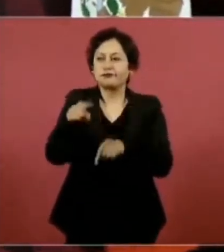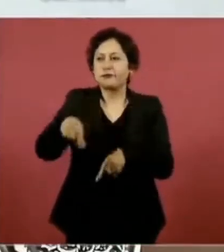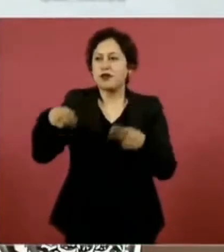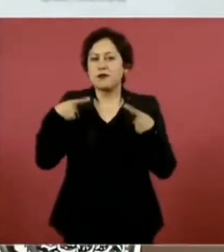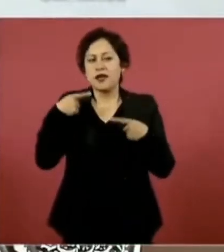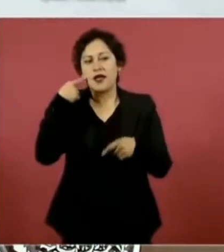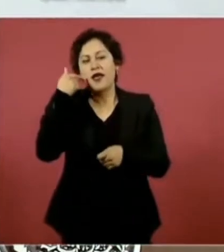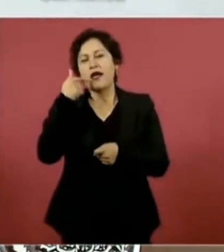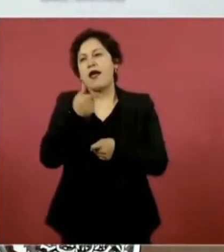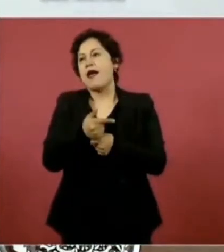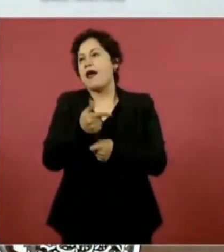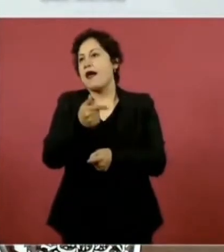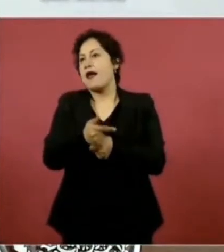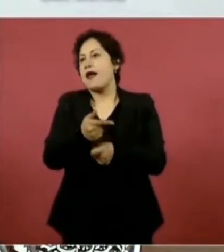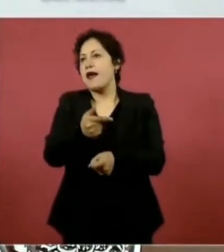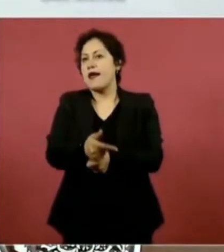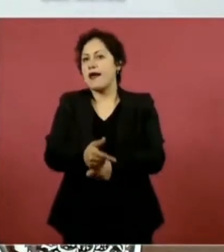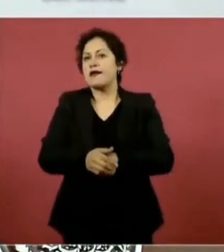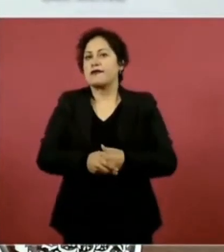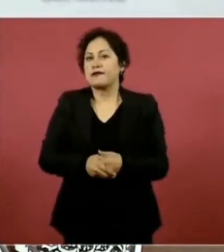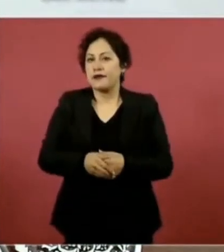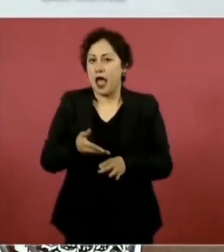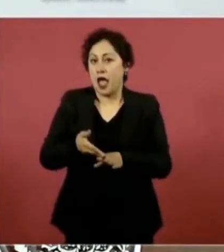funcionan mucho como antes,